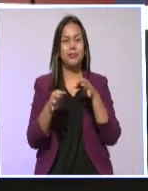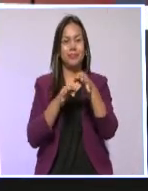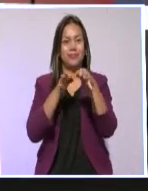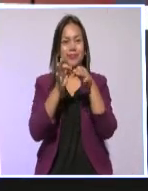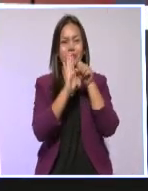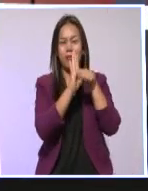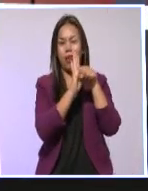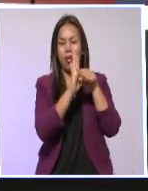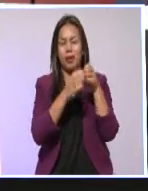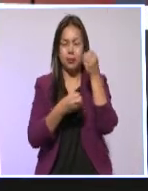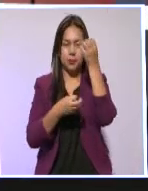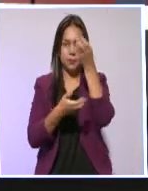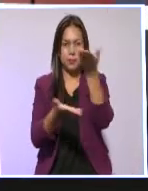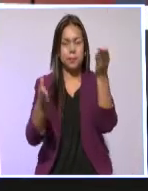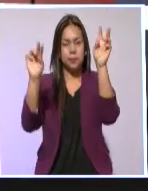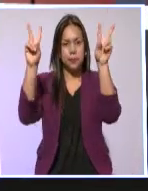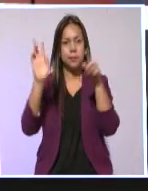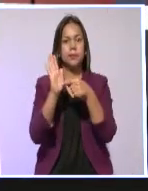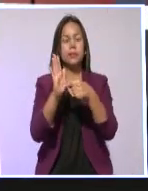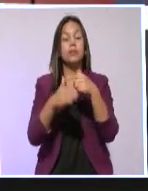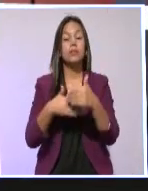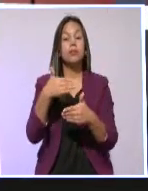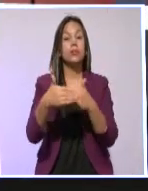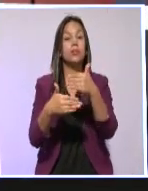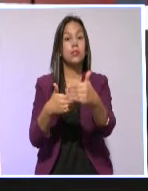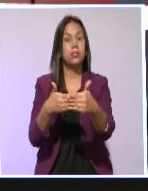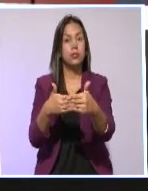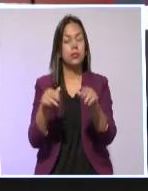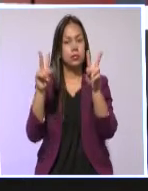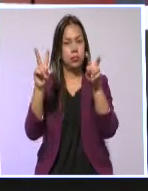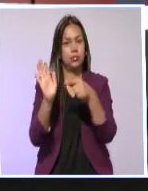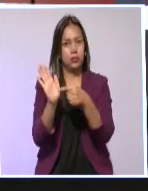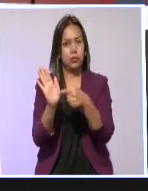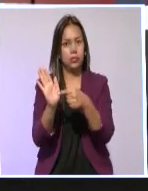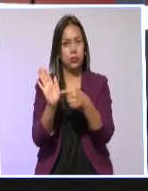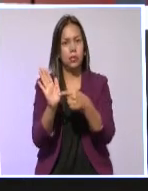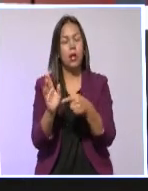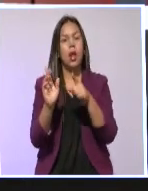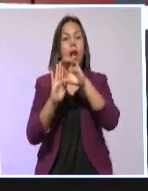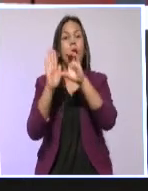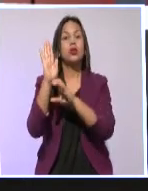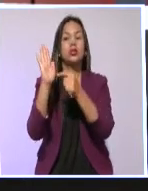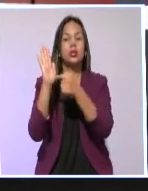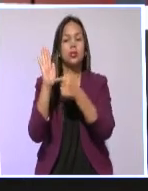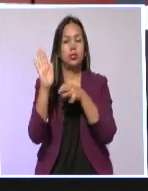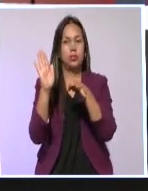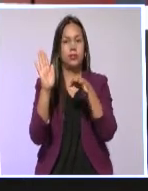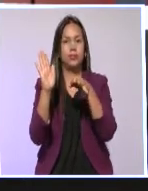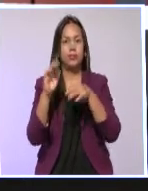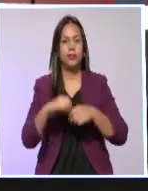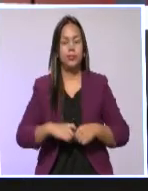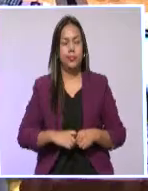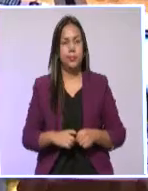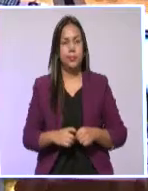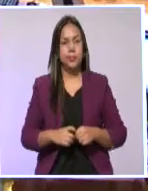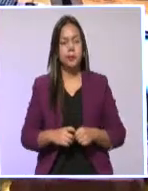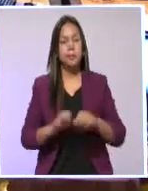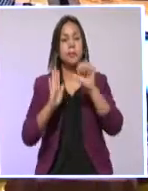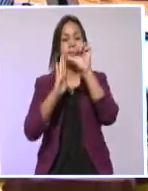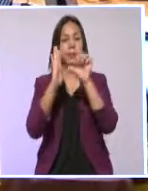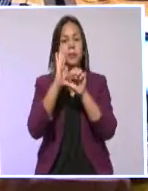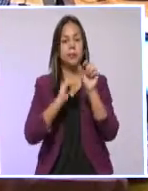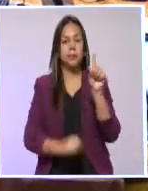contamos acerca del procedimiento que deberá seguir el Parlamento conforme lo señala la Constitución de la República. Según el